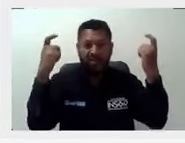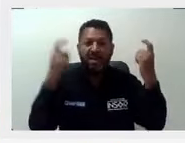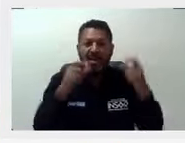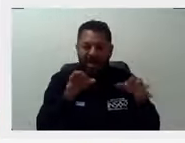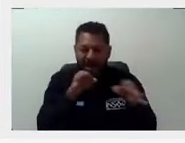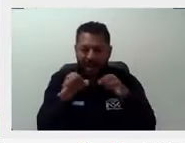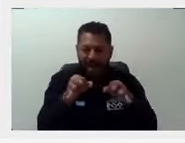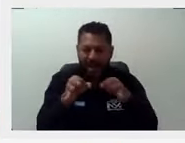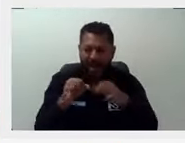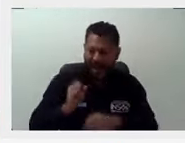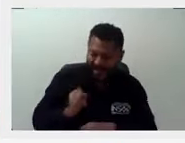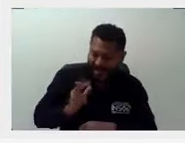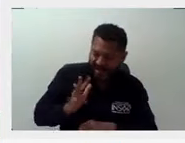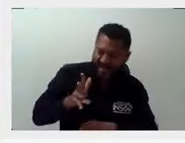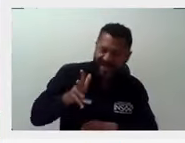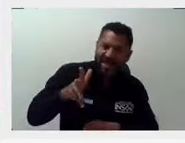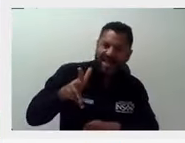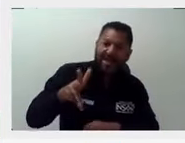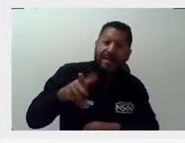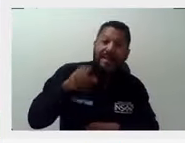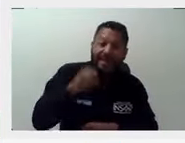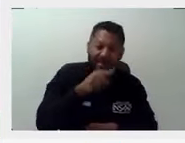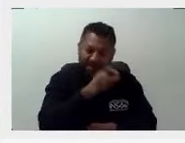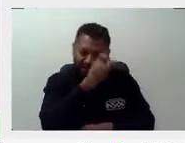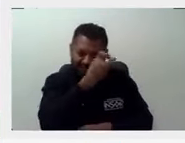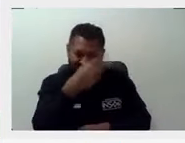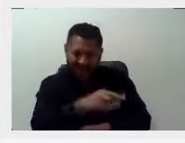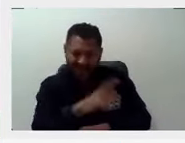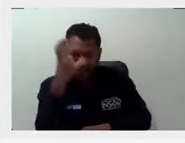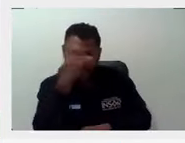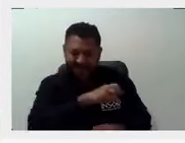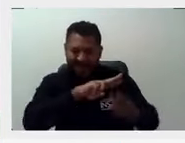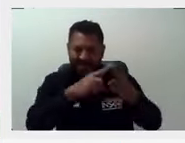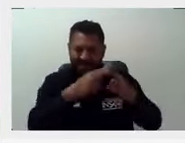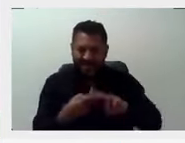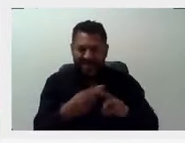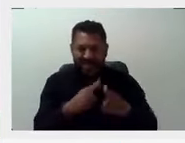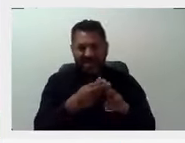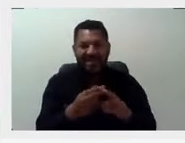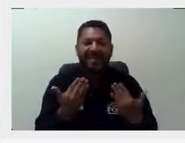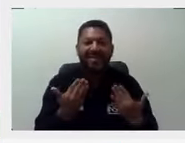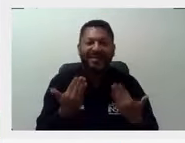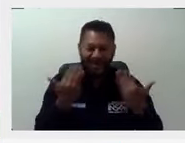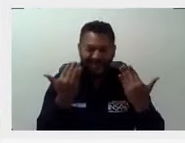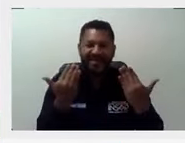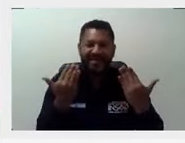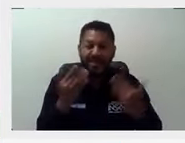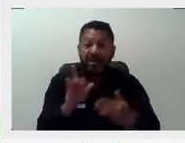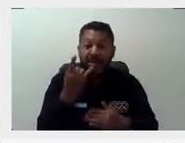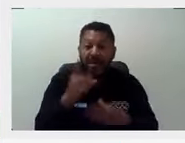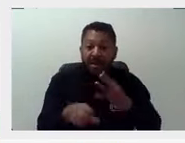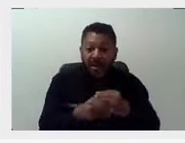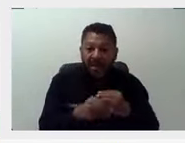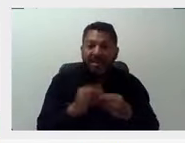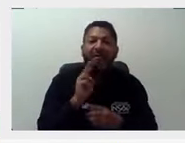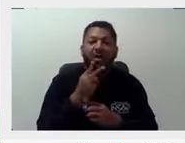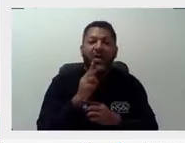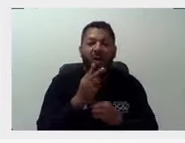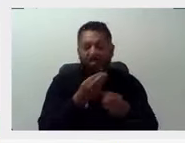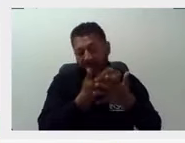describirlo. Y de esa forma ellos asocian rápidamente, pero además les estamos dando una cantidad de vocabulario frente a